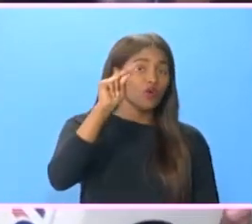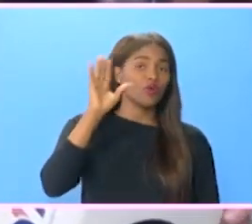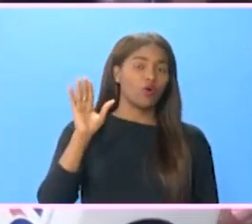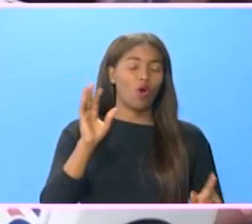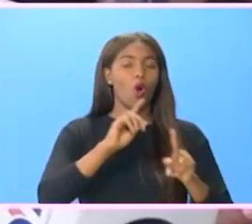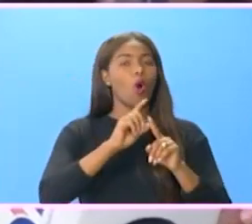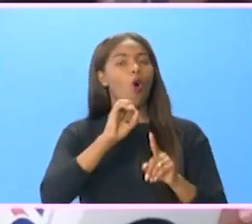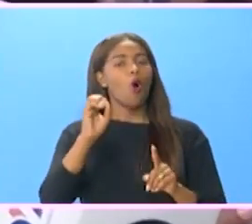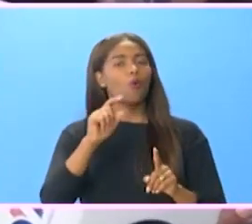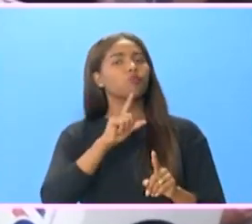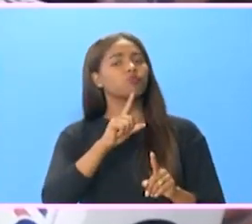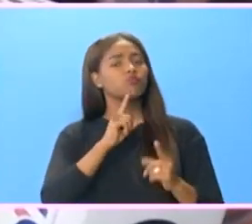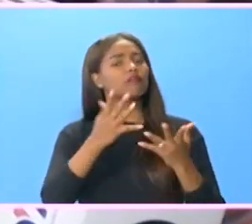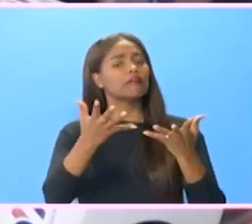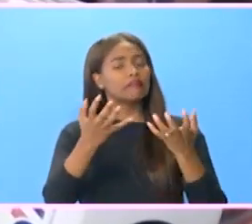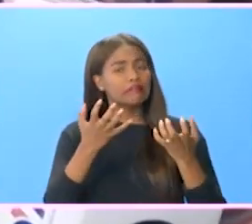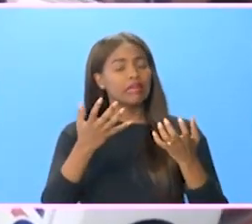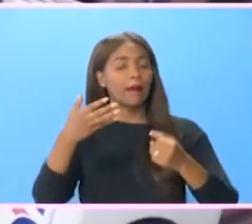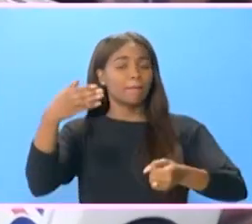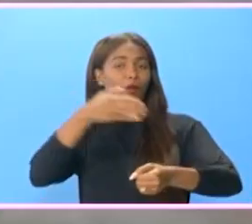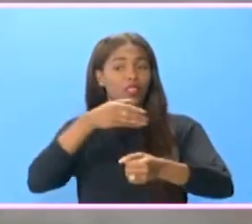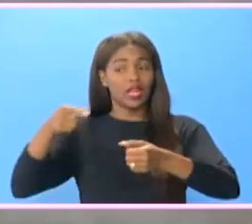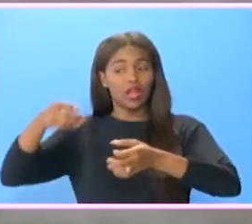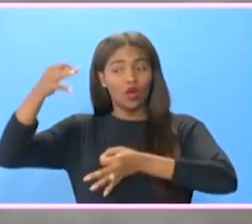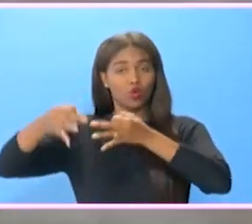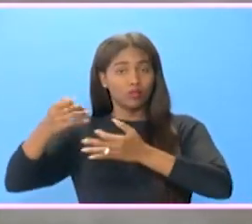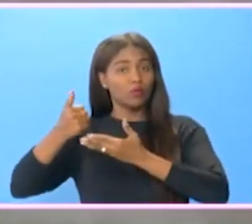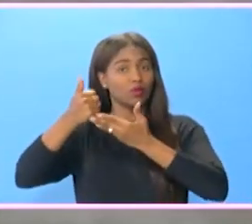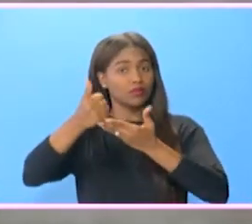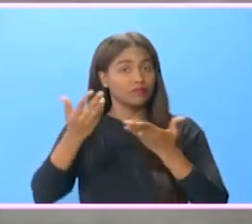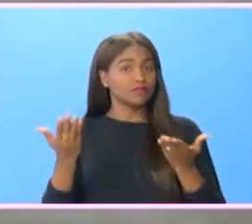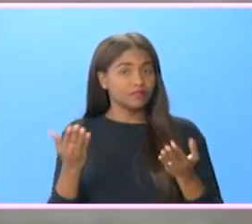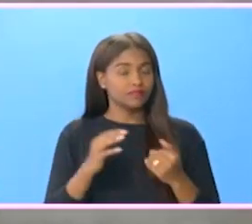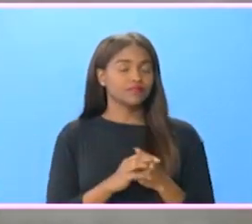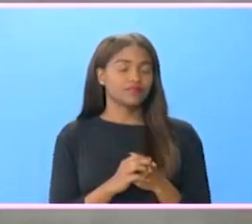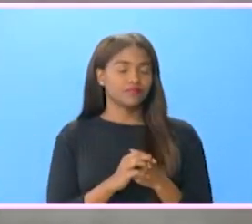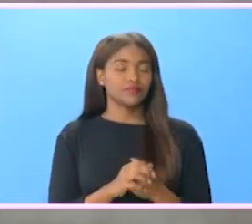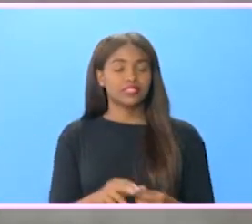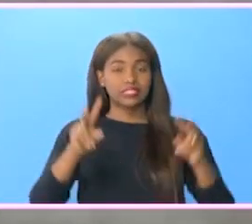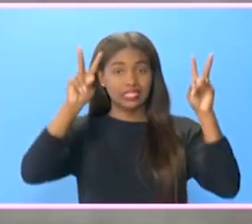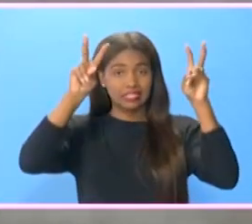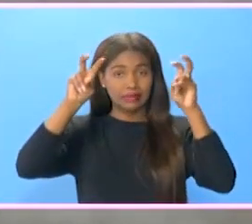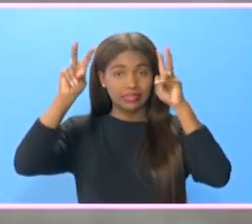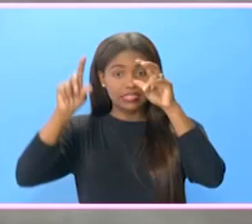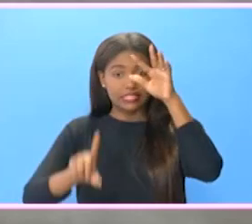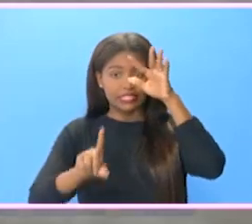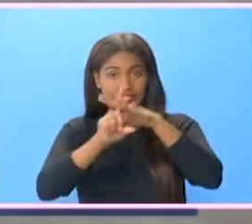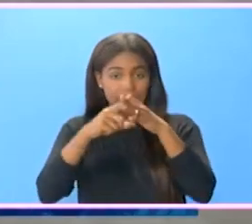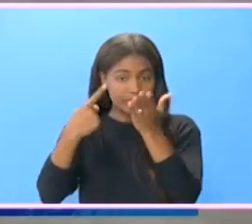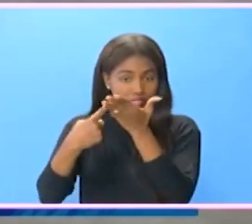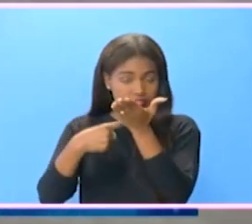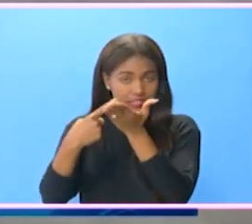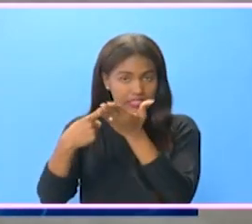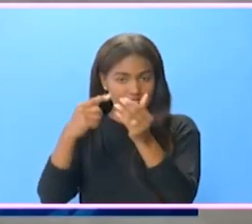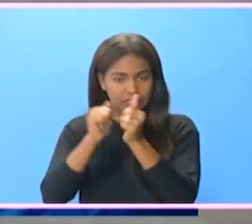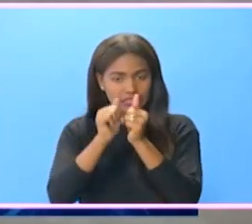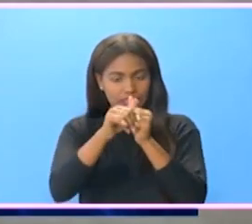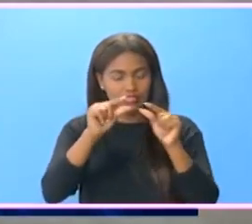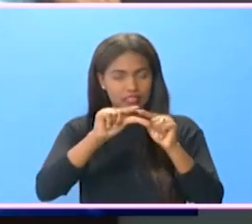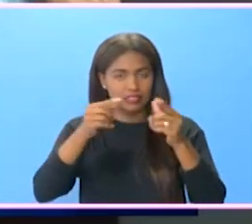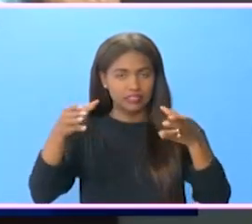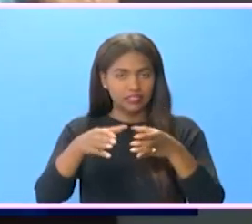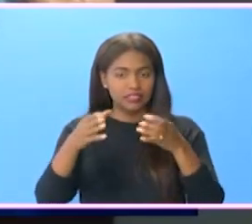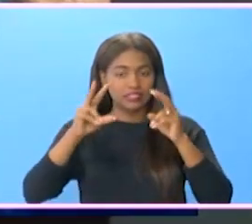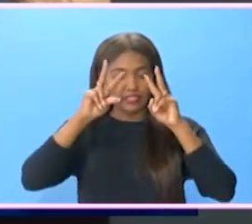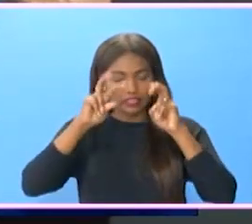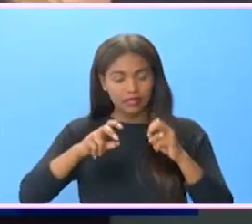verdaderamente existe un interés del Poder Ejecutivo? Y es que precisamente los temas que crean más divergencia en las discusiones de la Comisión Bicameral que